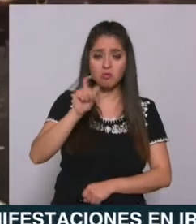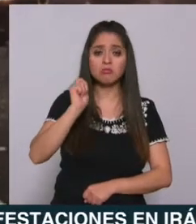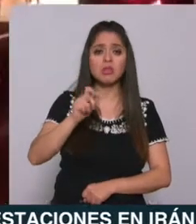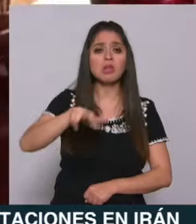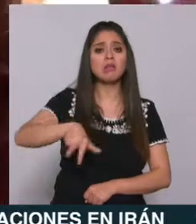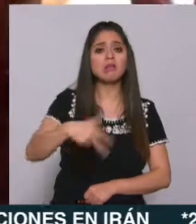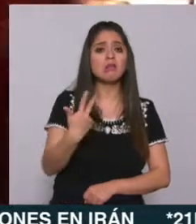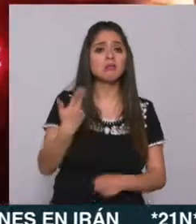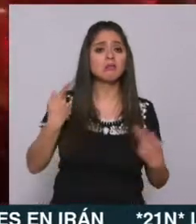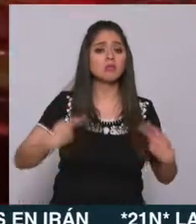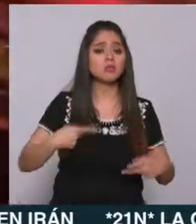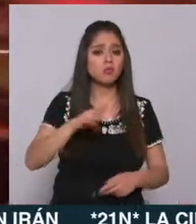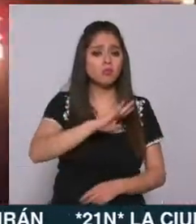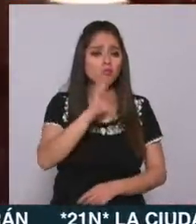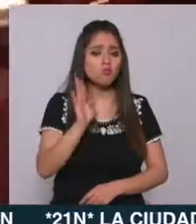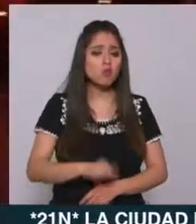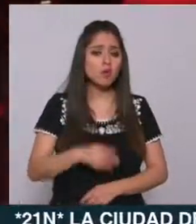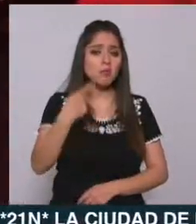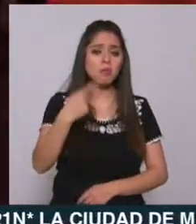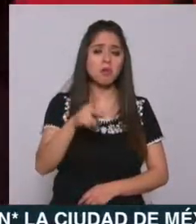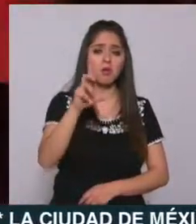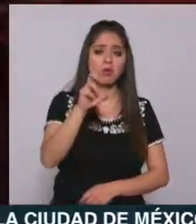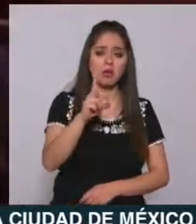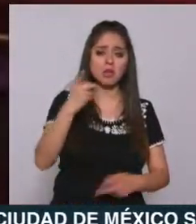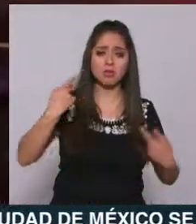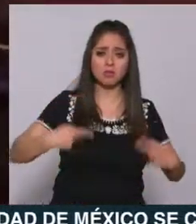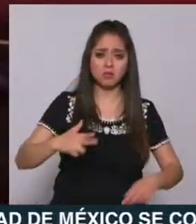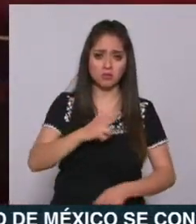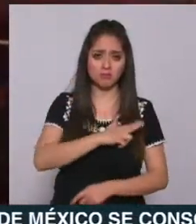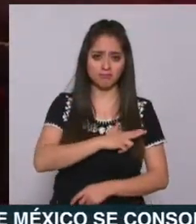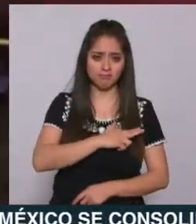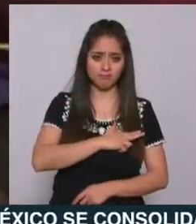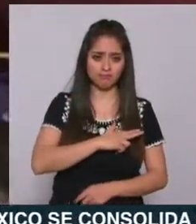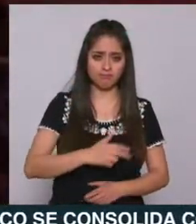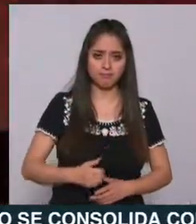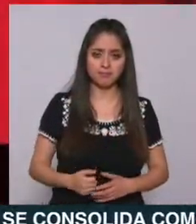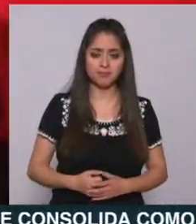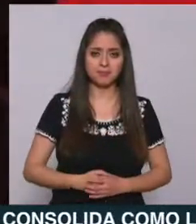13 fallecidos y un saldo superior a los 30 lesionados. 21 Noticias.